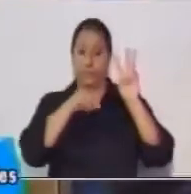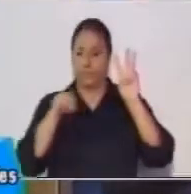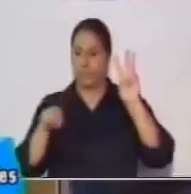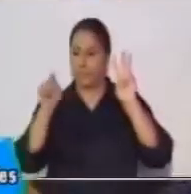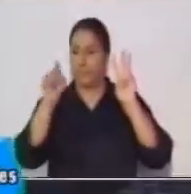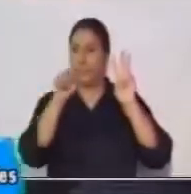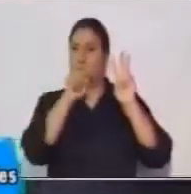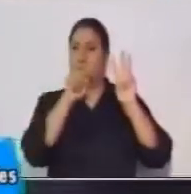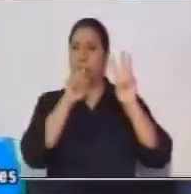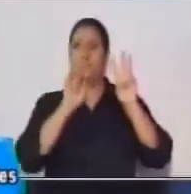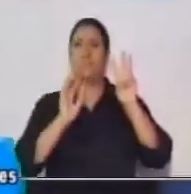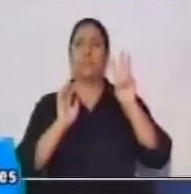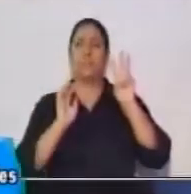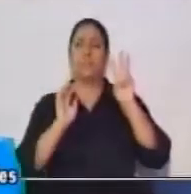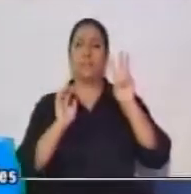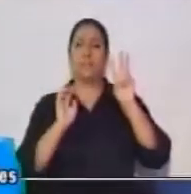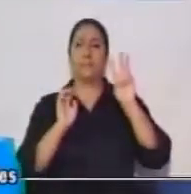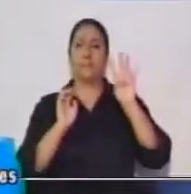3,